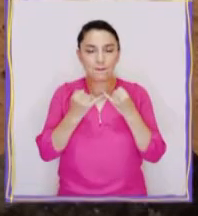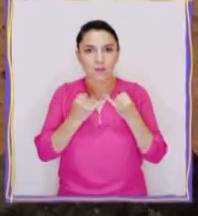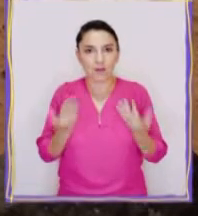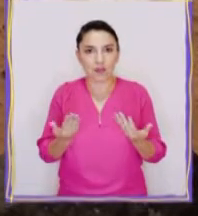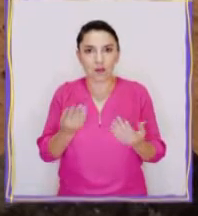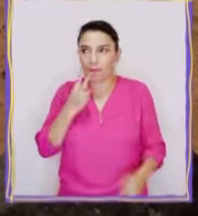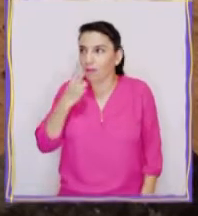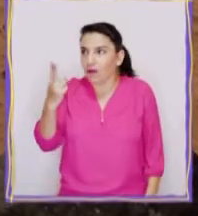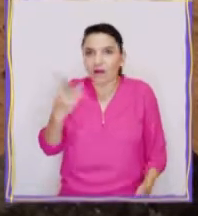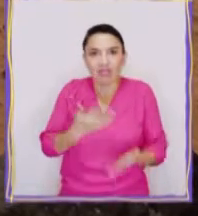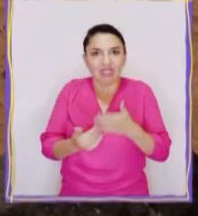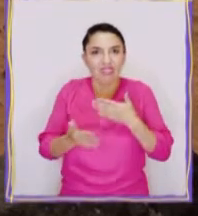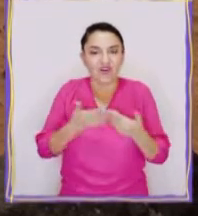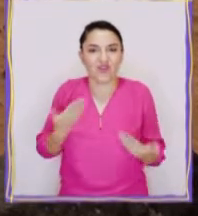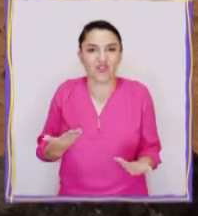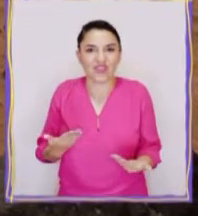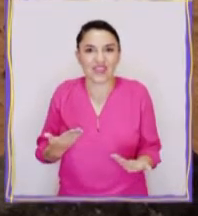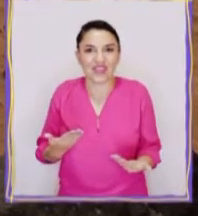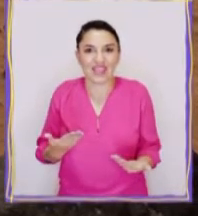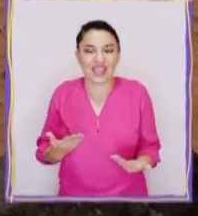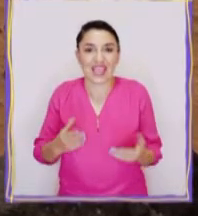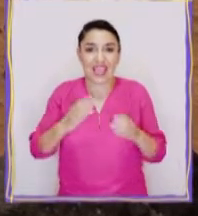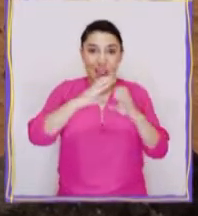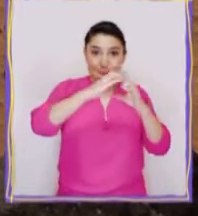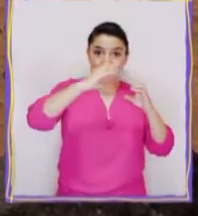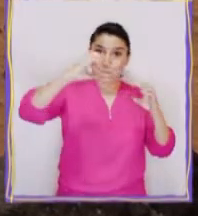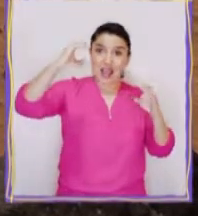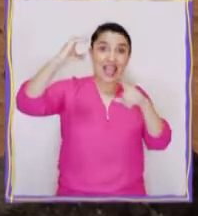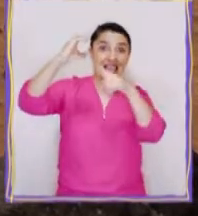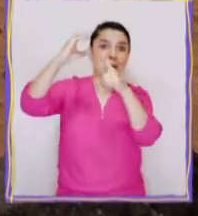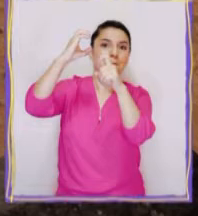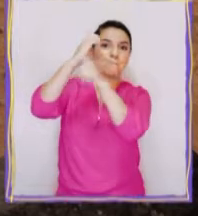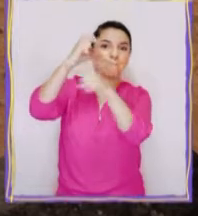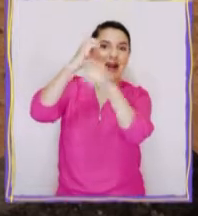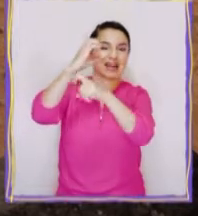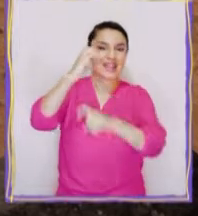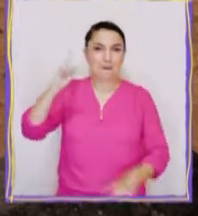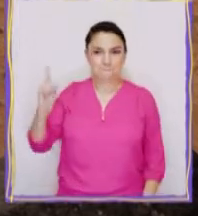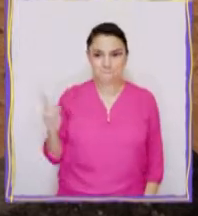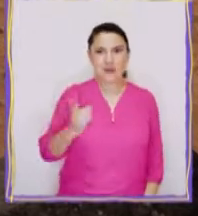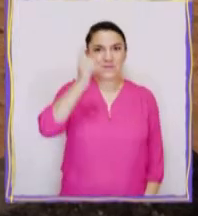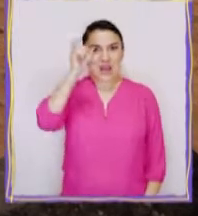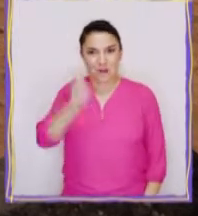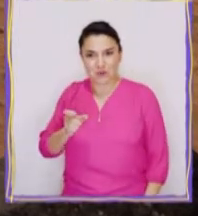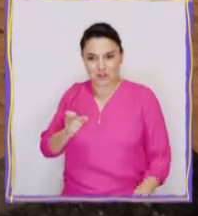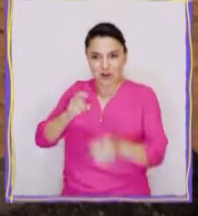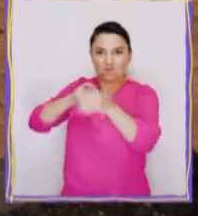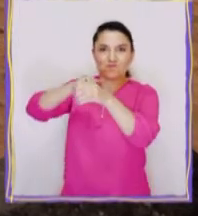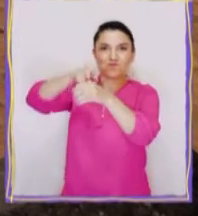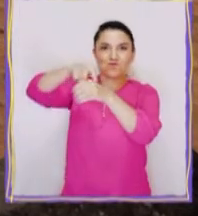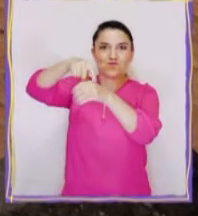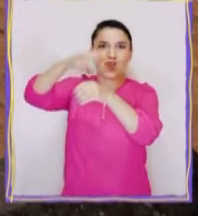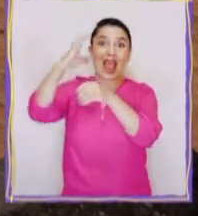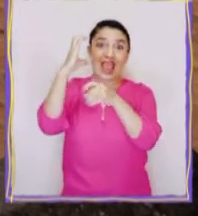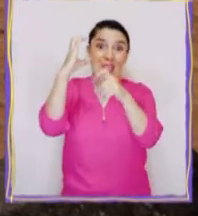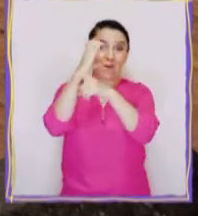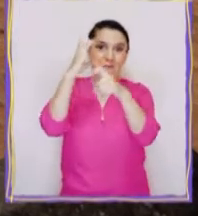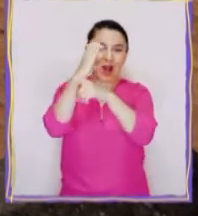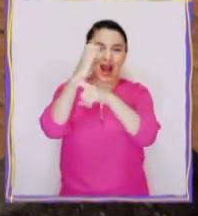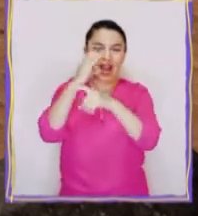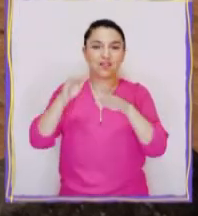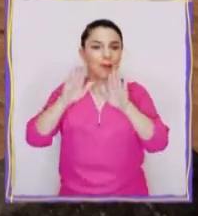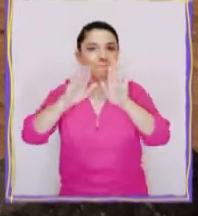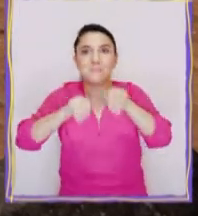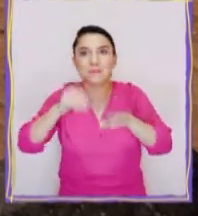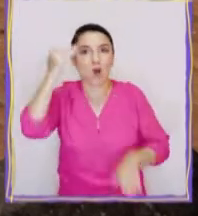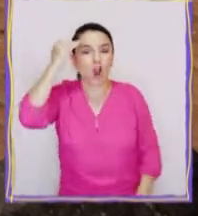Amigos, miren dónde estoy. ¡En Marte! Soy el primer explorador del suelo marciano.